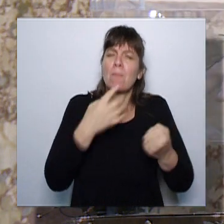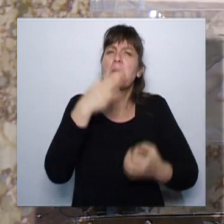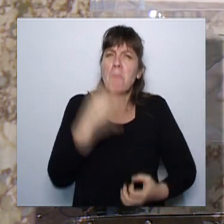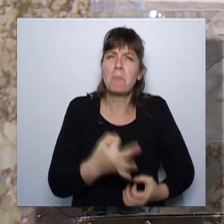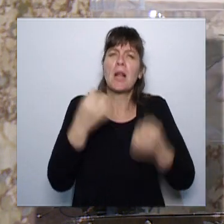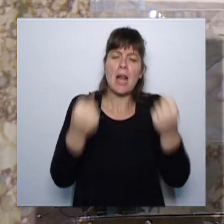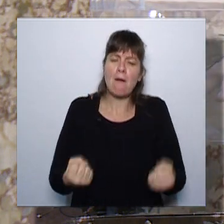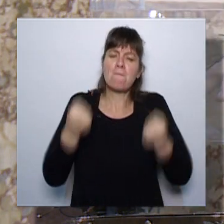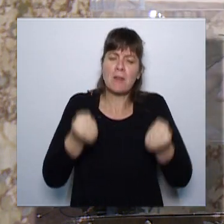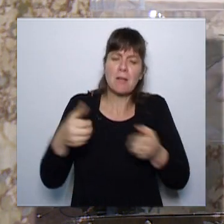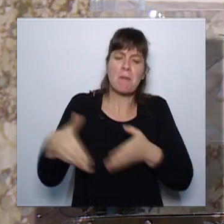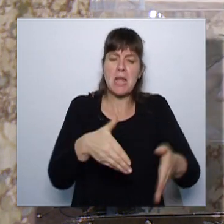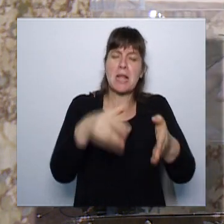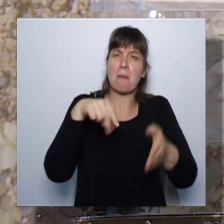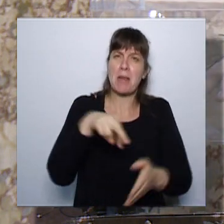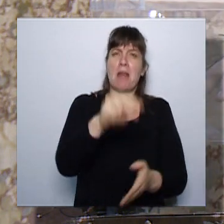hacerlo